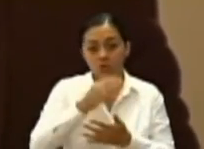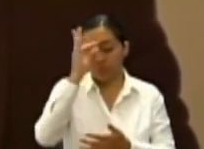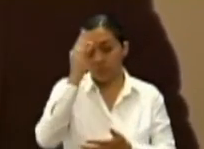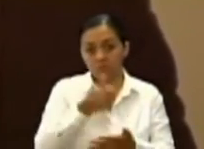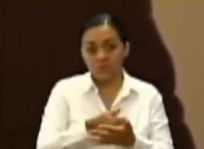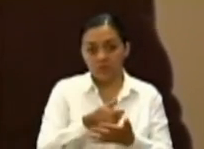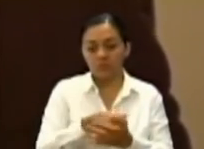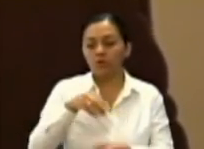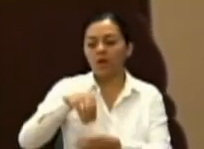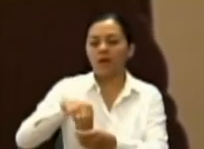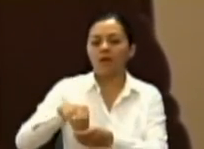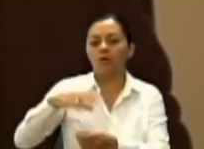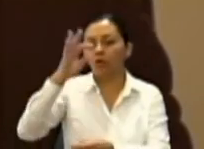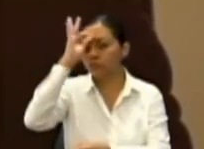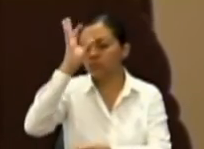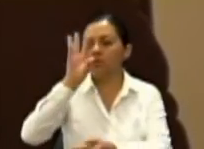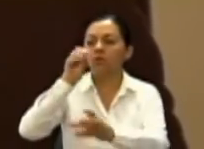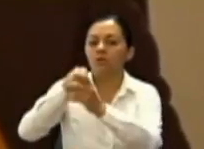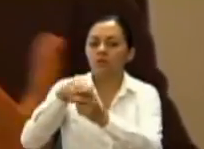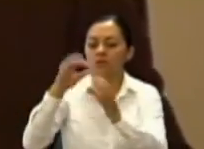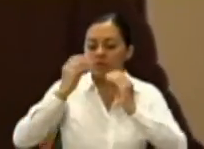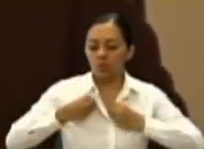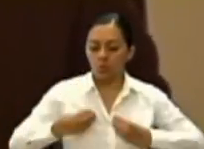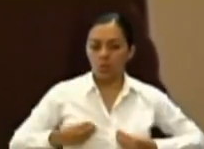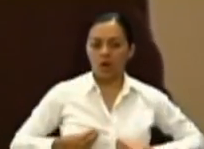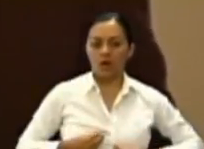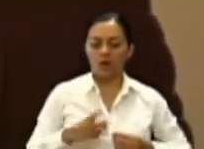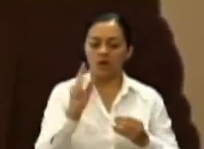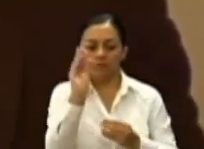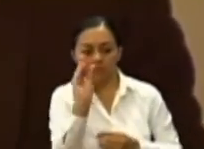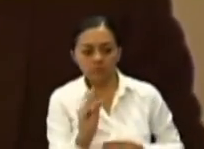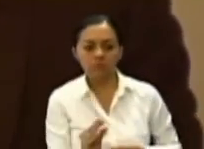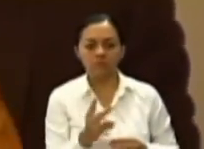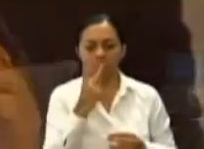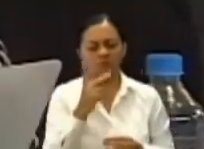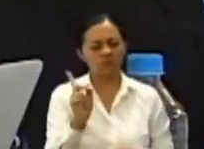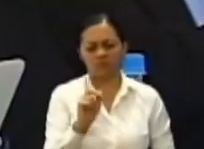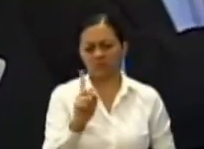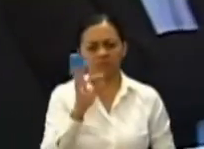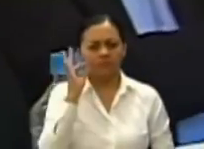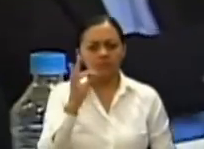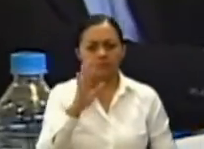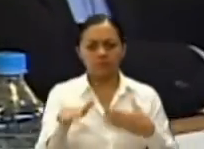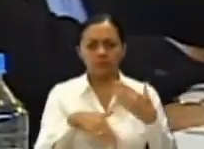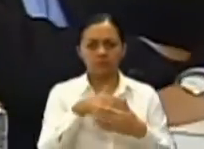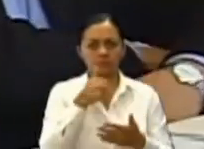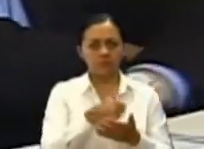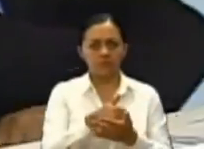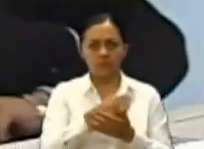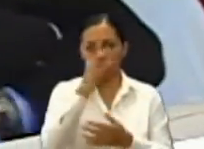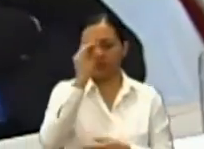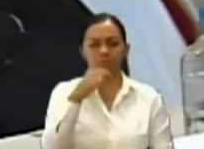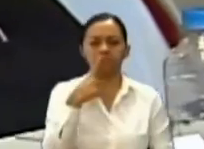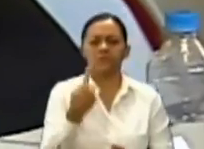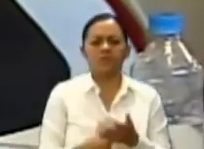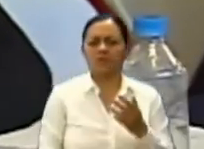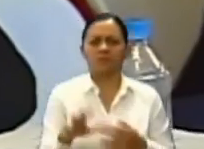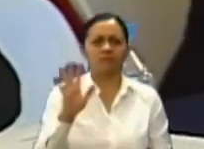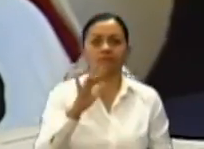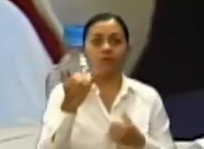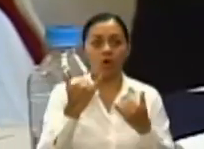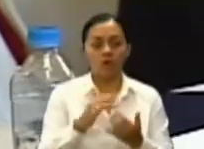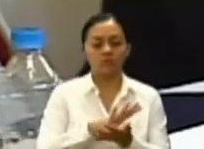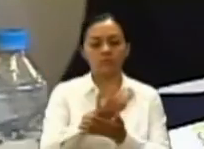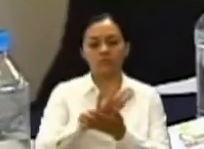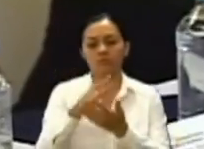para que el examen en el mismo hospital para que entonces ya esto descongestionar el hospital carlos